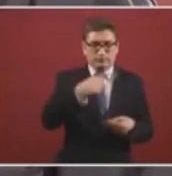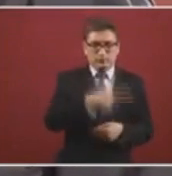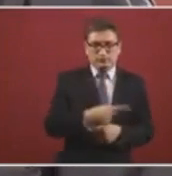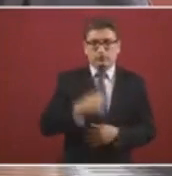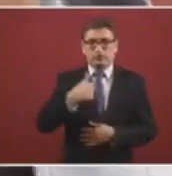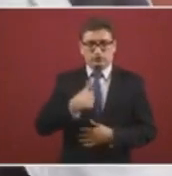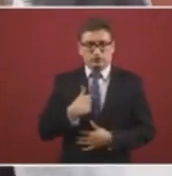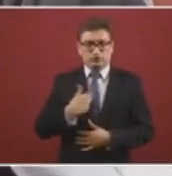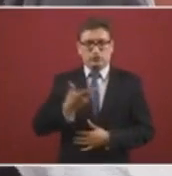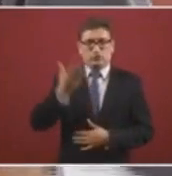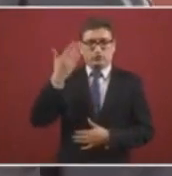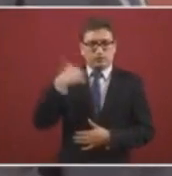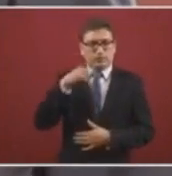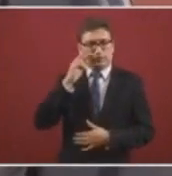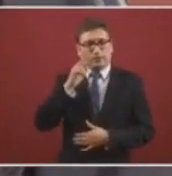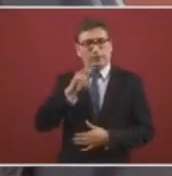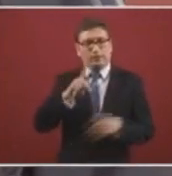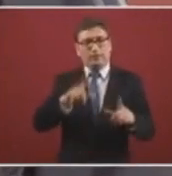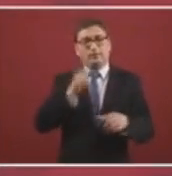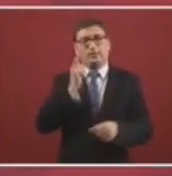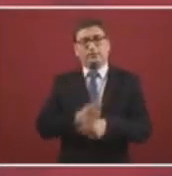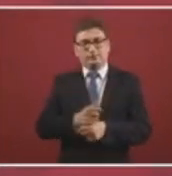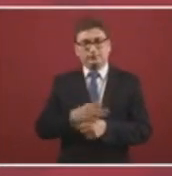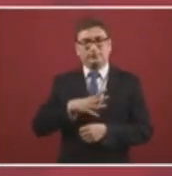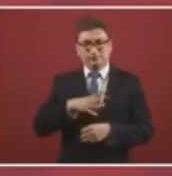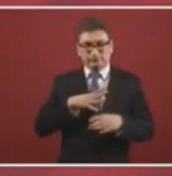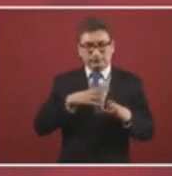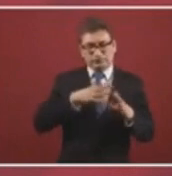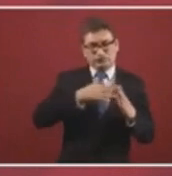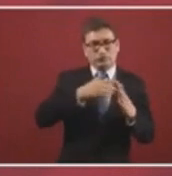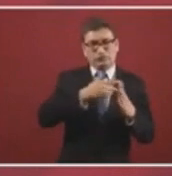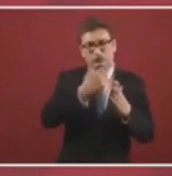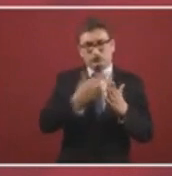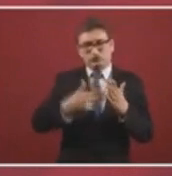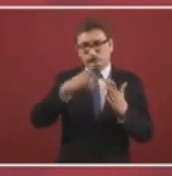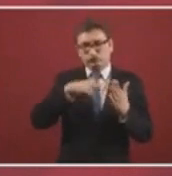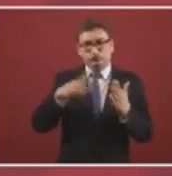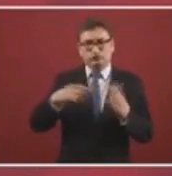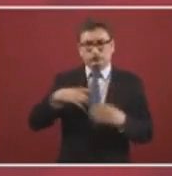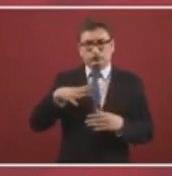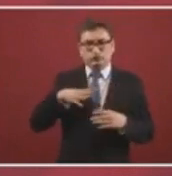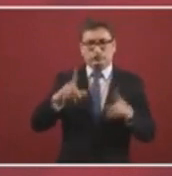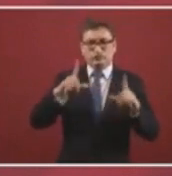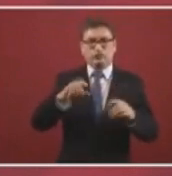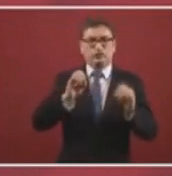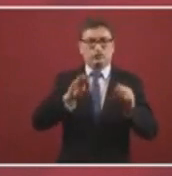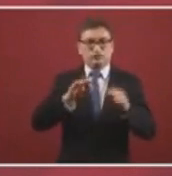encontré ese retrato grabado y lo tengo en la